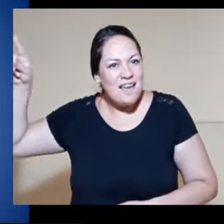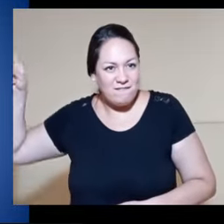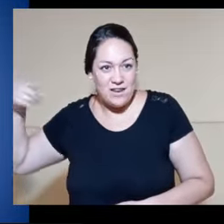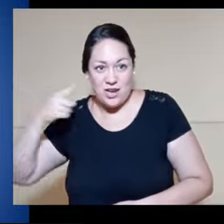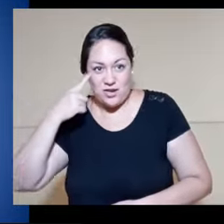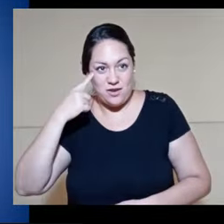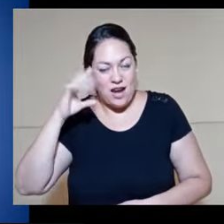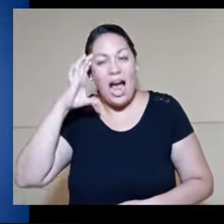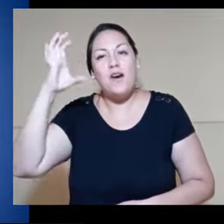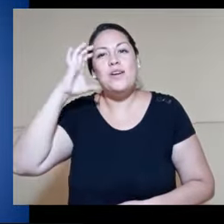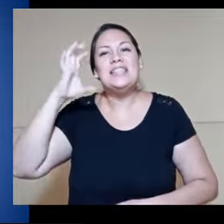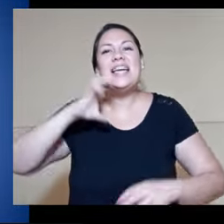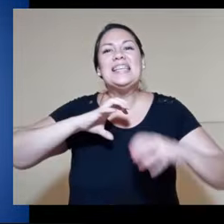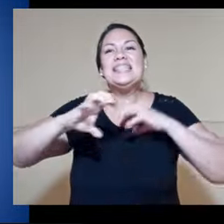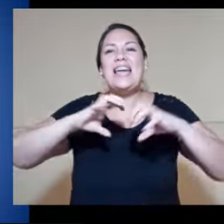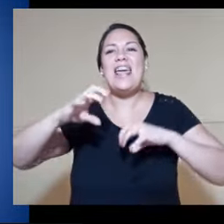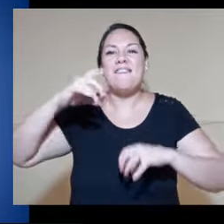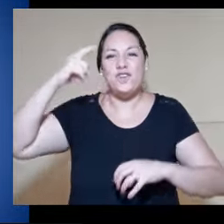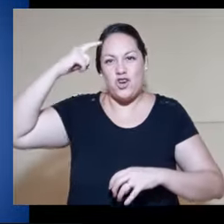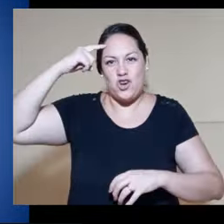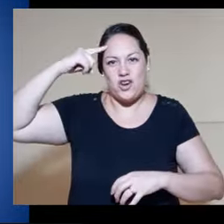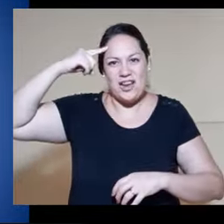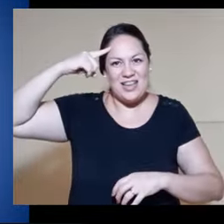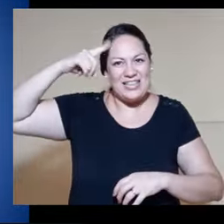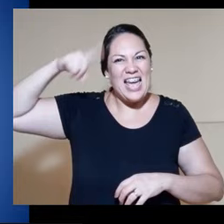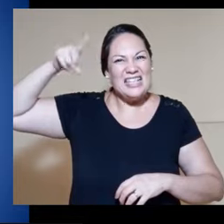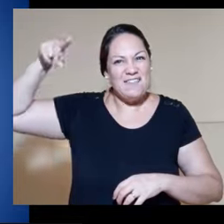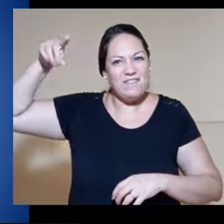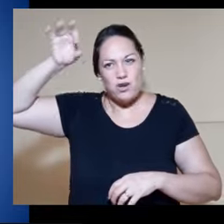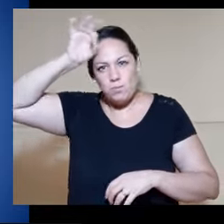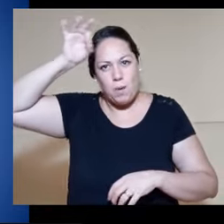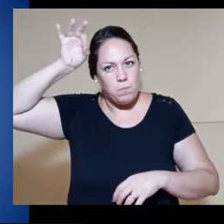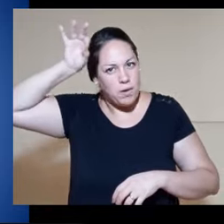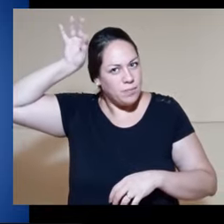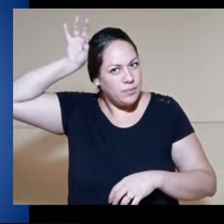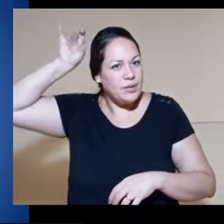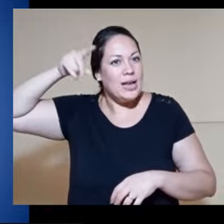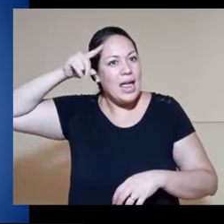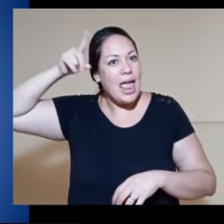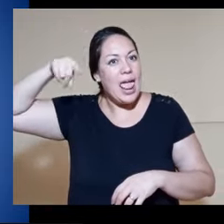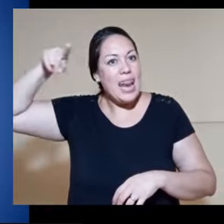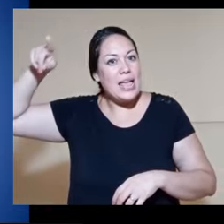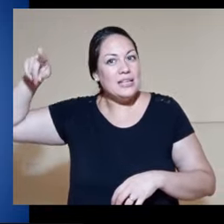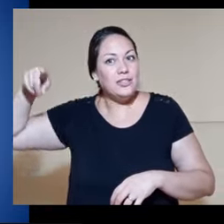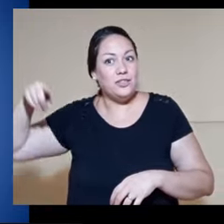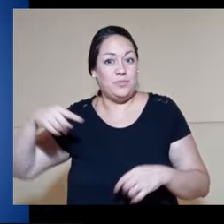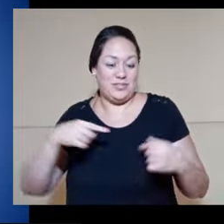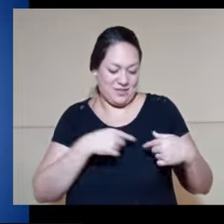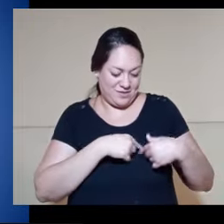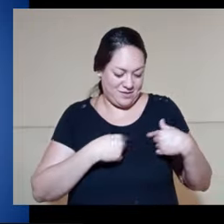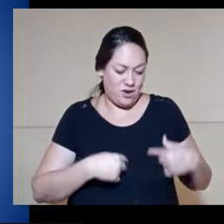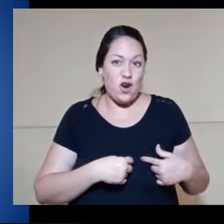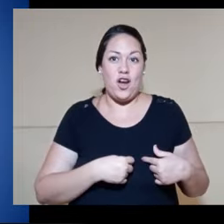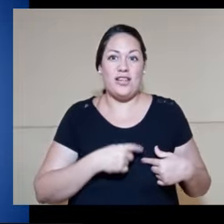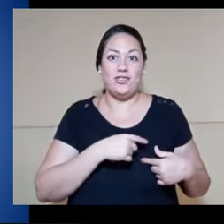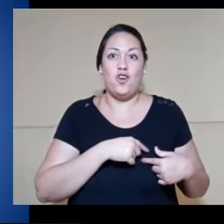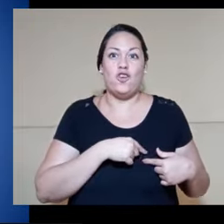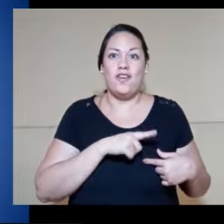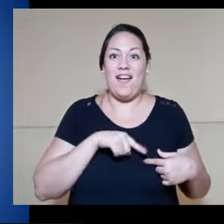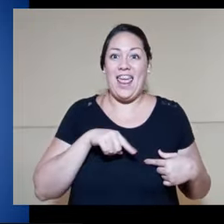electroencefalograma. Ah, bien eso. Acordate que acá estamos en cerebro, así que estamos hablando de encefalograma. Ok. Muy bien, lo que nosotros vemos en